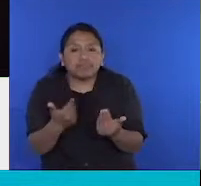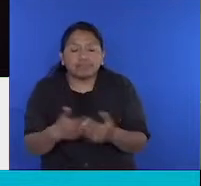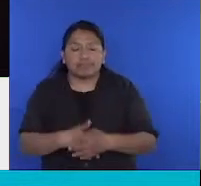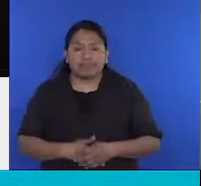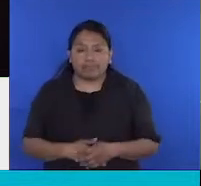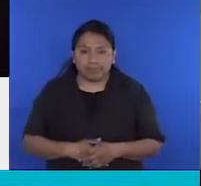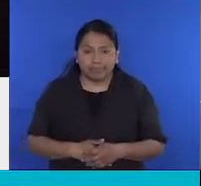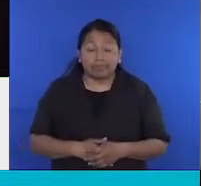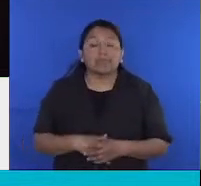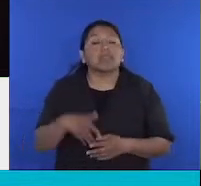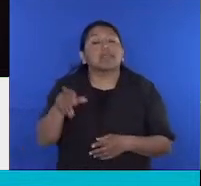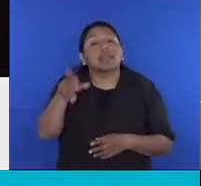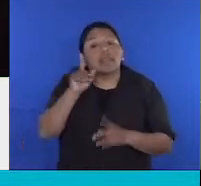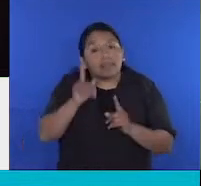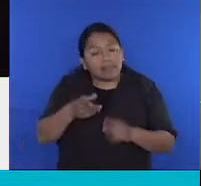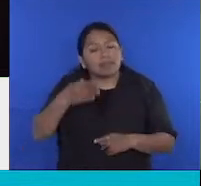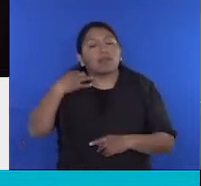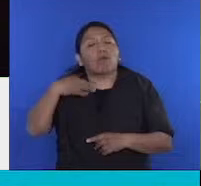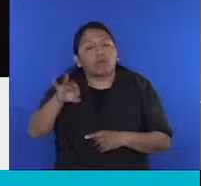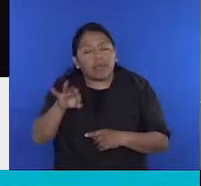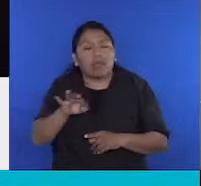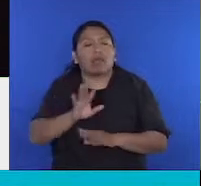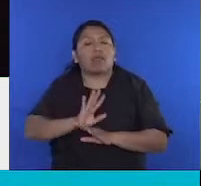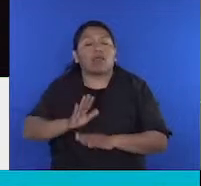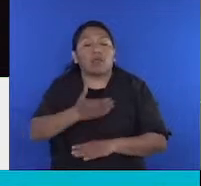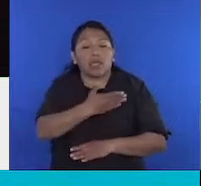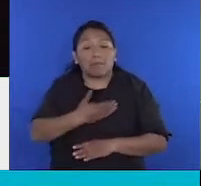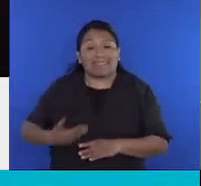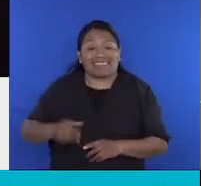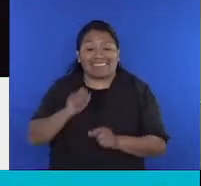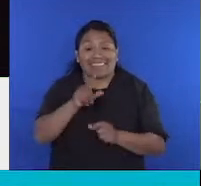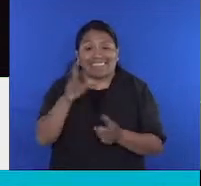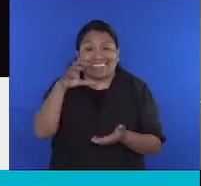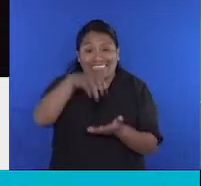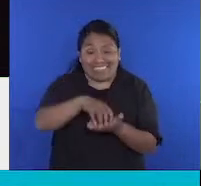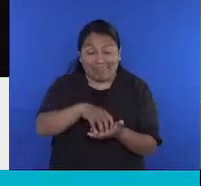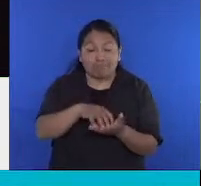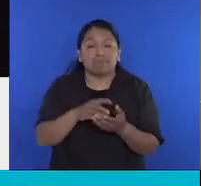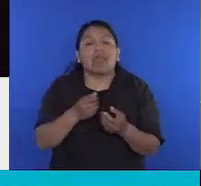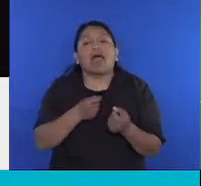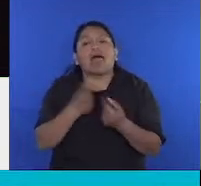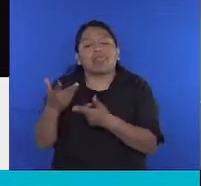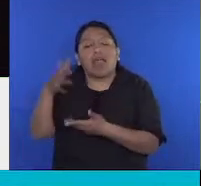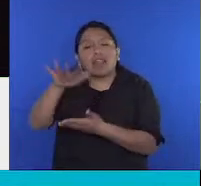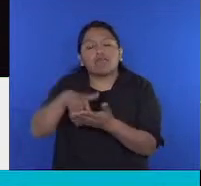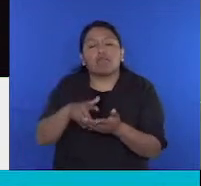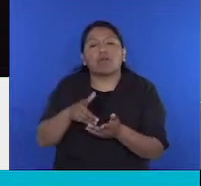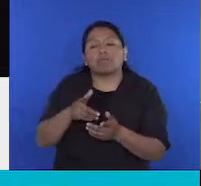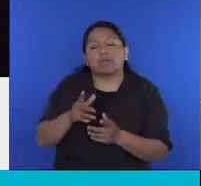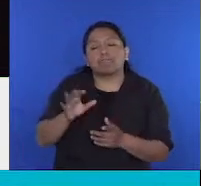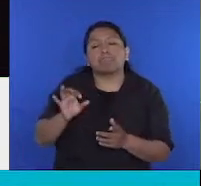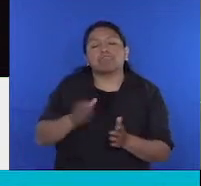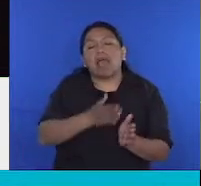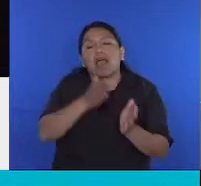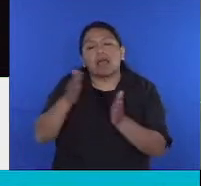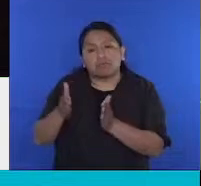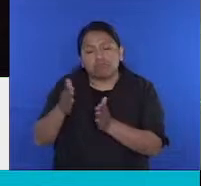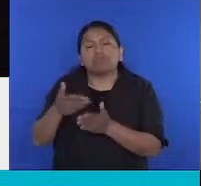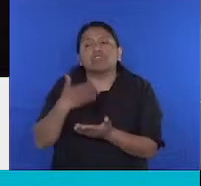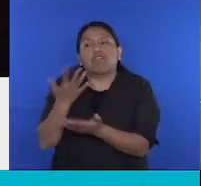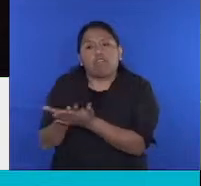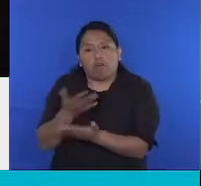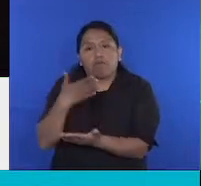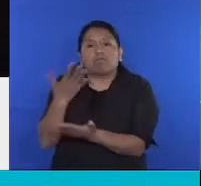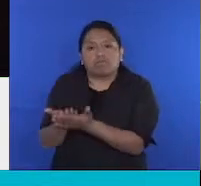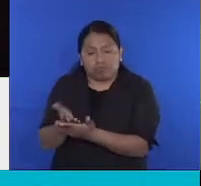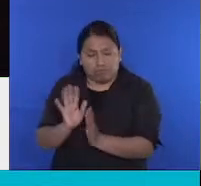el presidente de la empresa a brindarle informes periódicamente. Creemos que con esos elementos